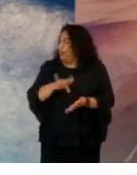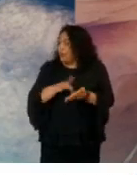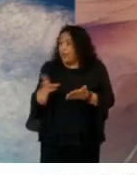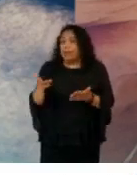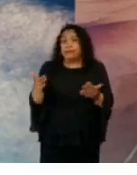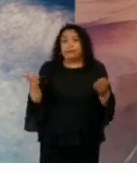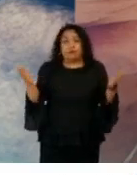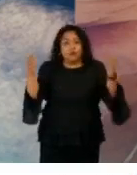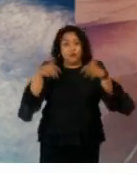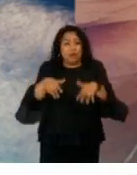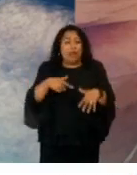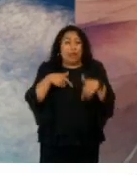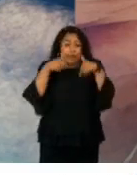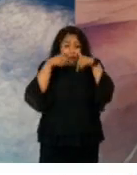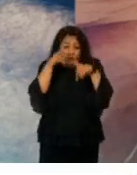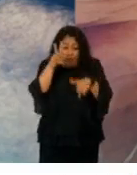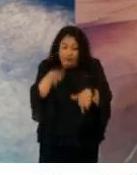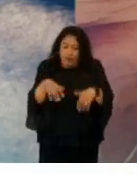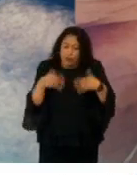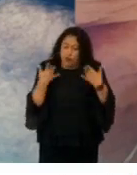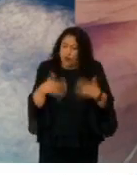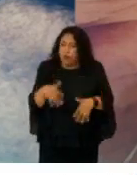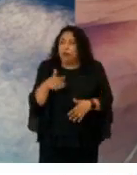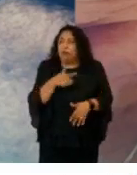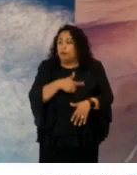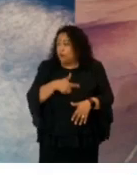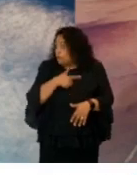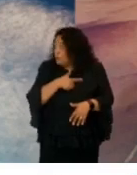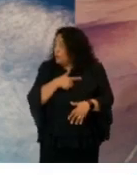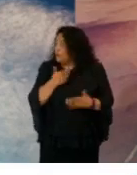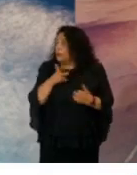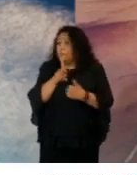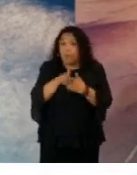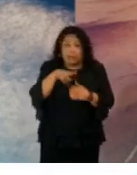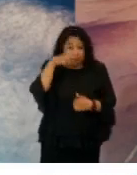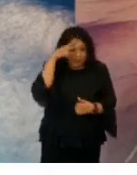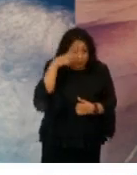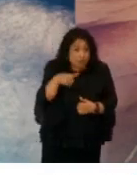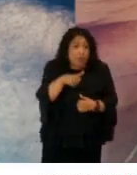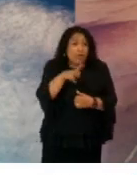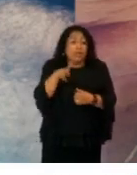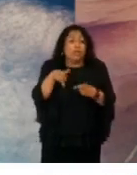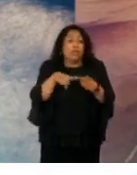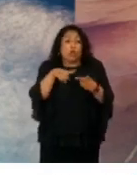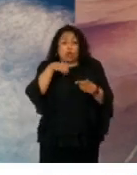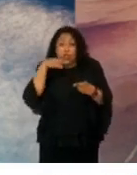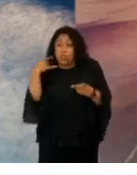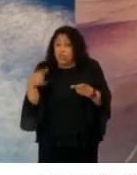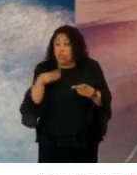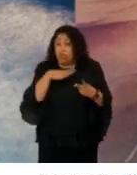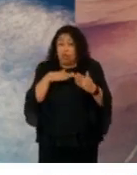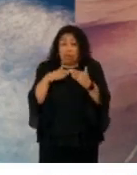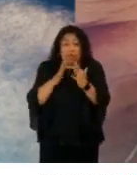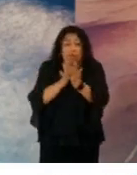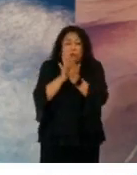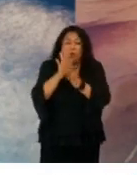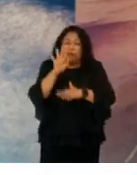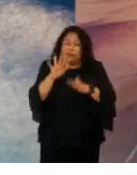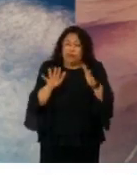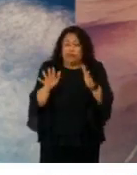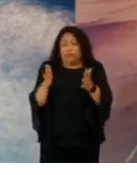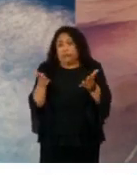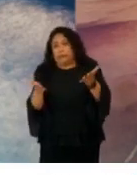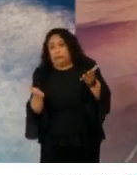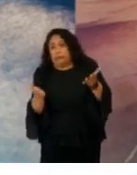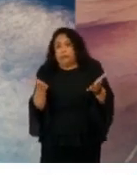por escucharnos. De verdad que lo aprecio enormemente, especialmente países como México, países como Chile, que tiene una democracia que algunas veces tambalea mucho, ¿no?,